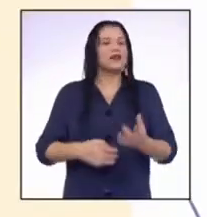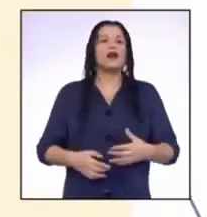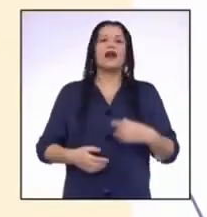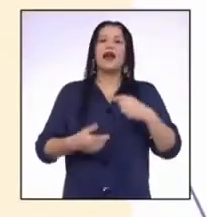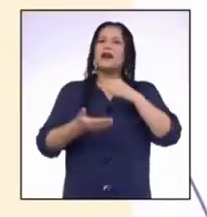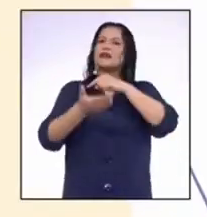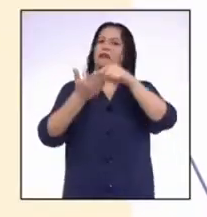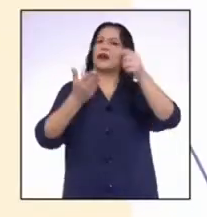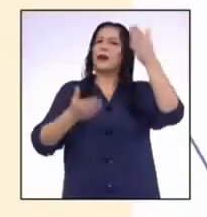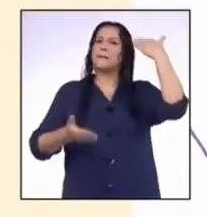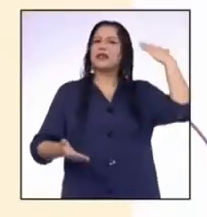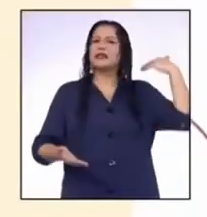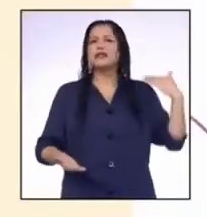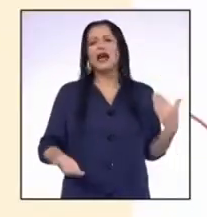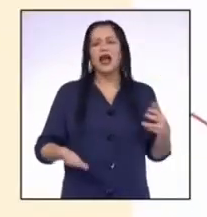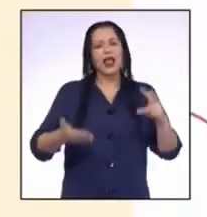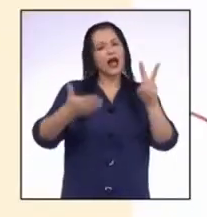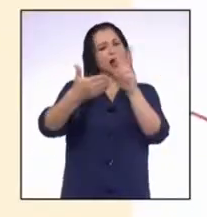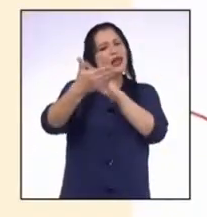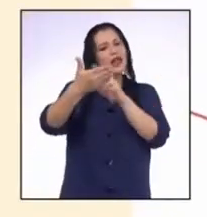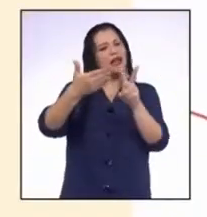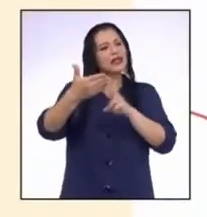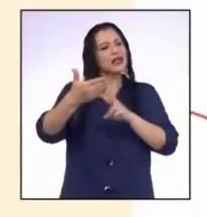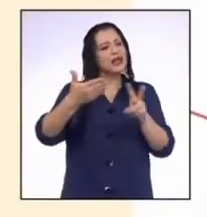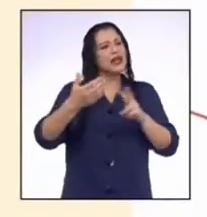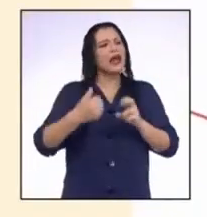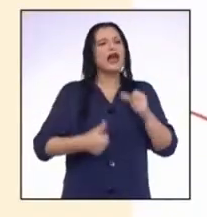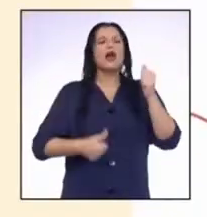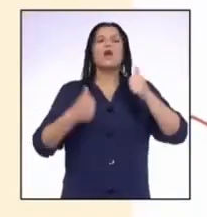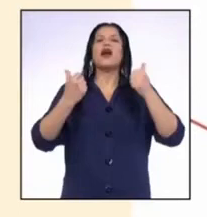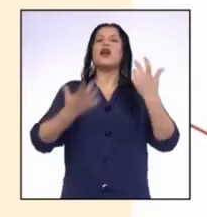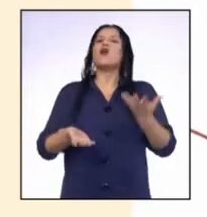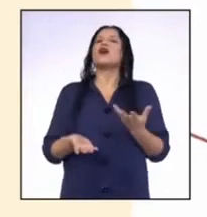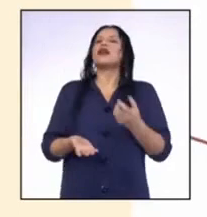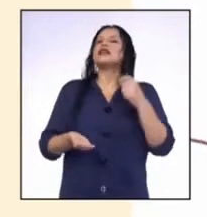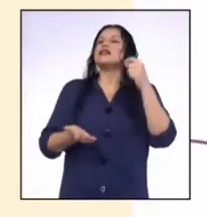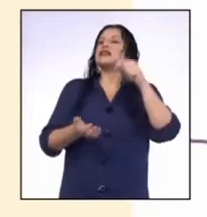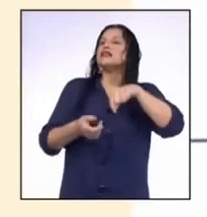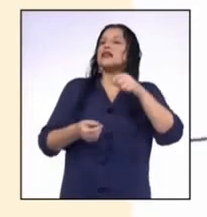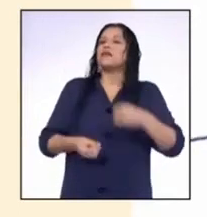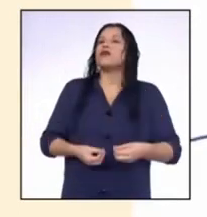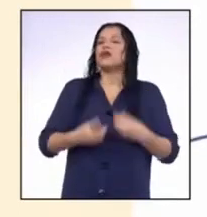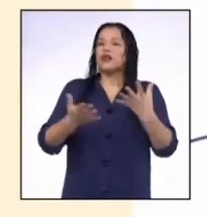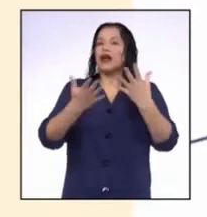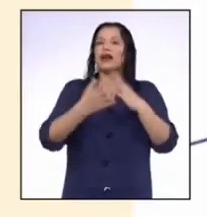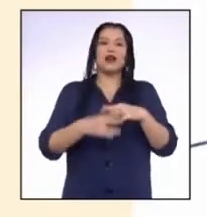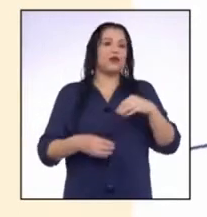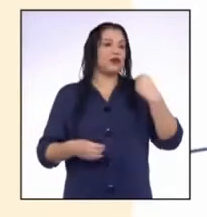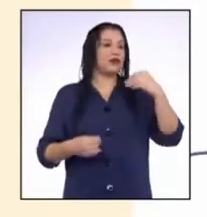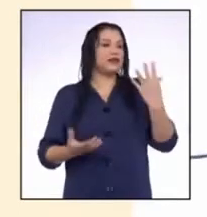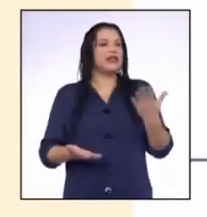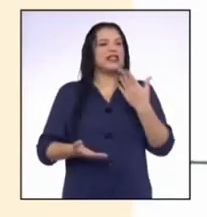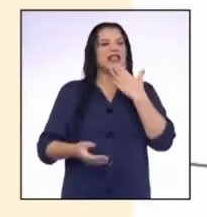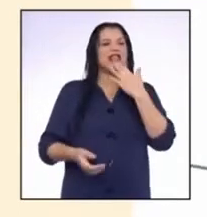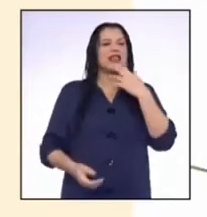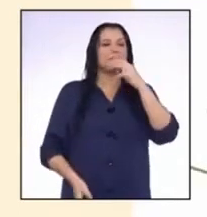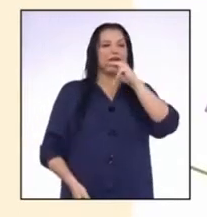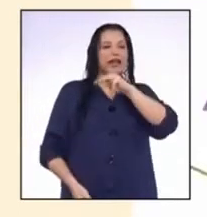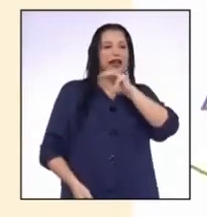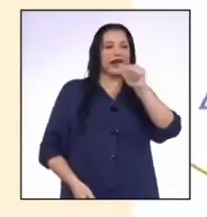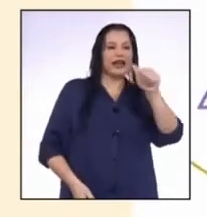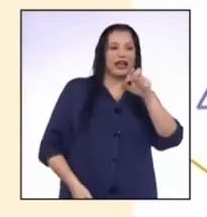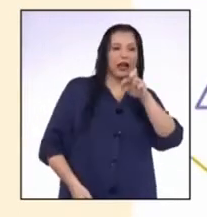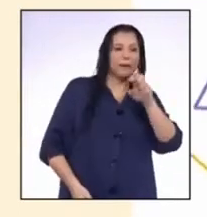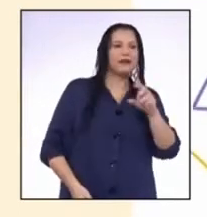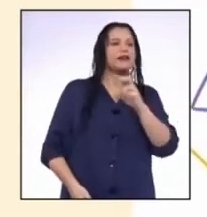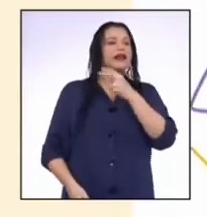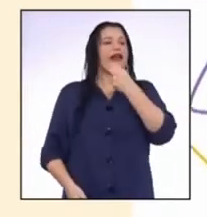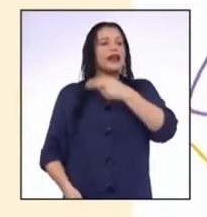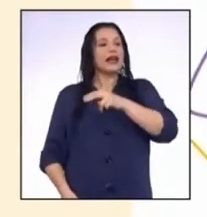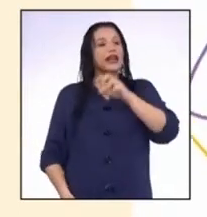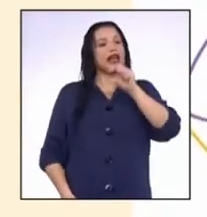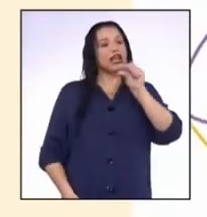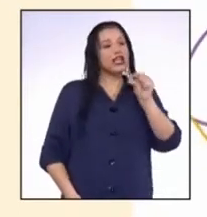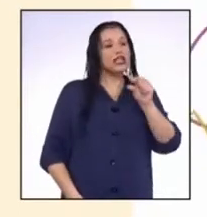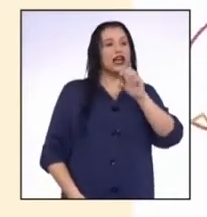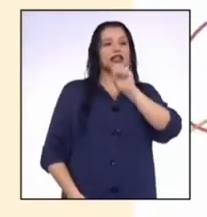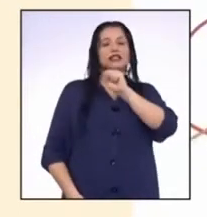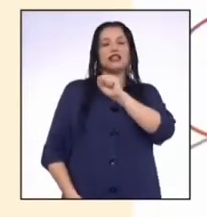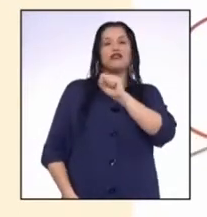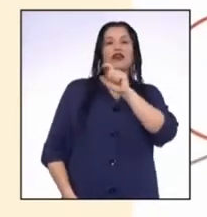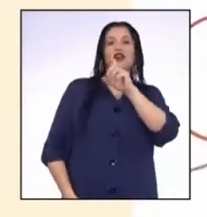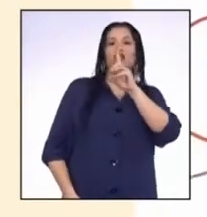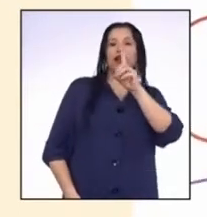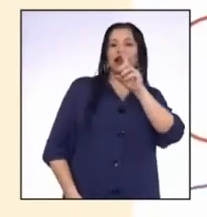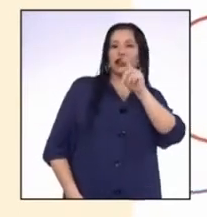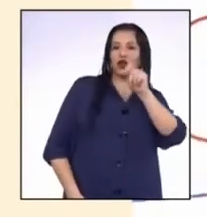semana pasada leyeron Nuestra deuda con la adolescencia de María Angélica Piz, Henry Guillén, Estefano de la